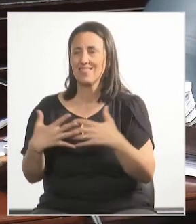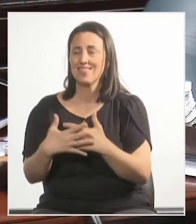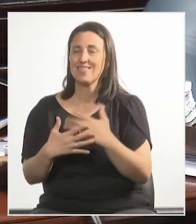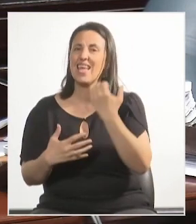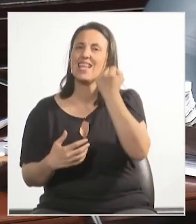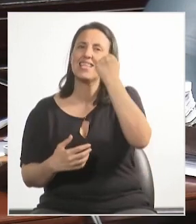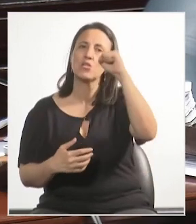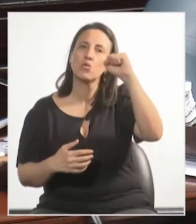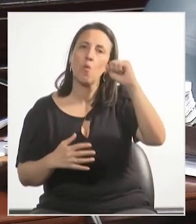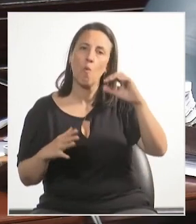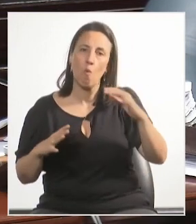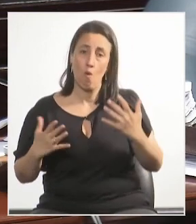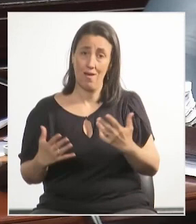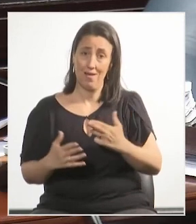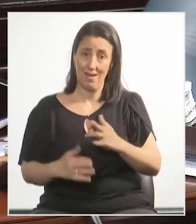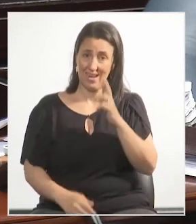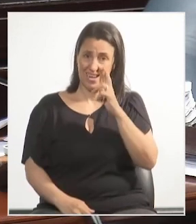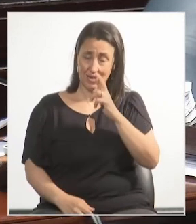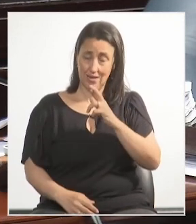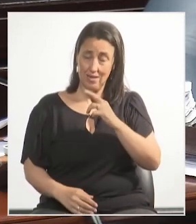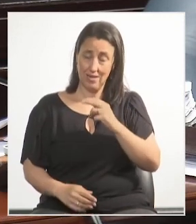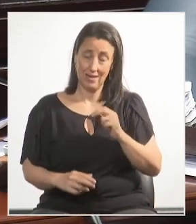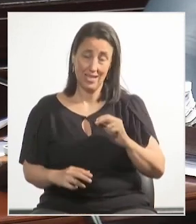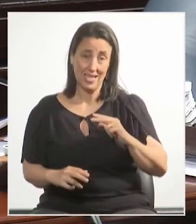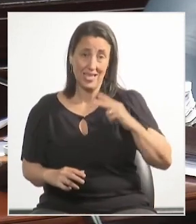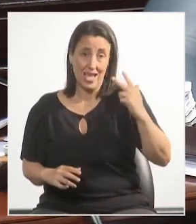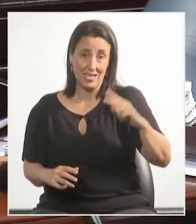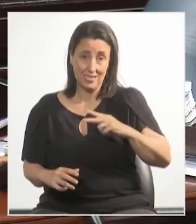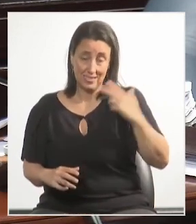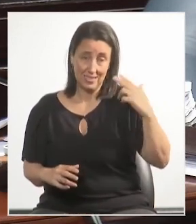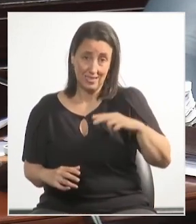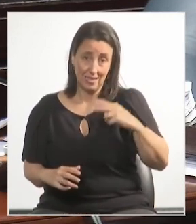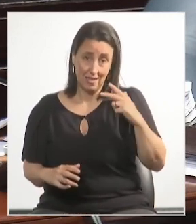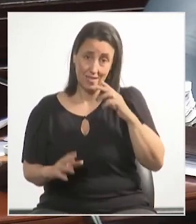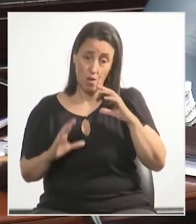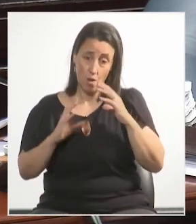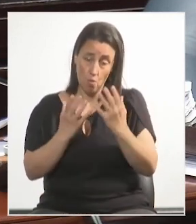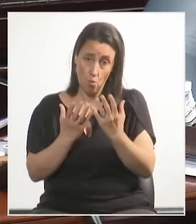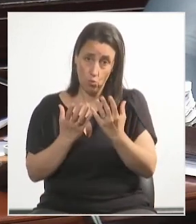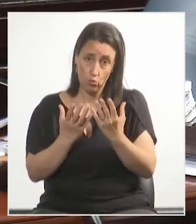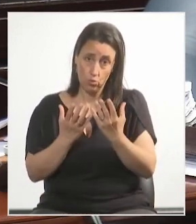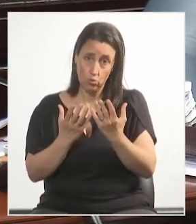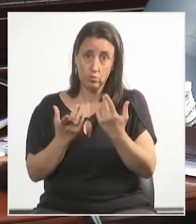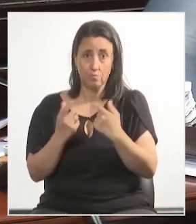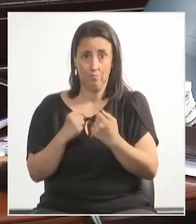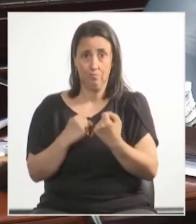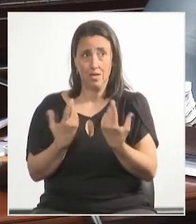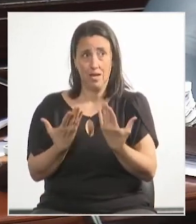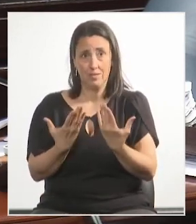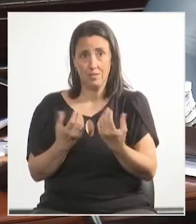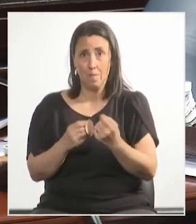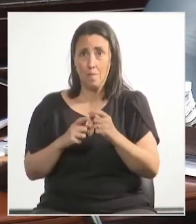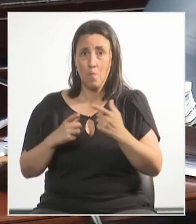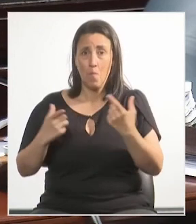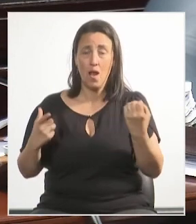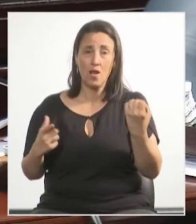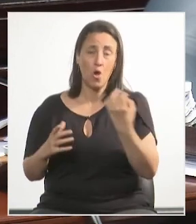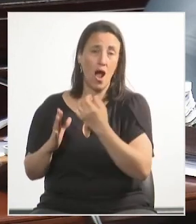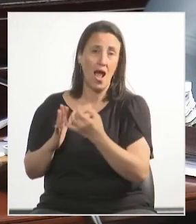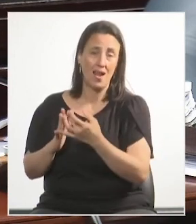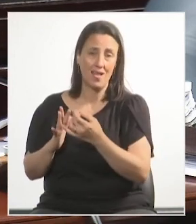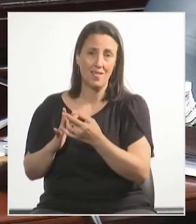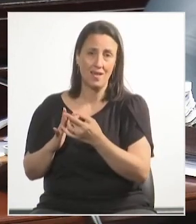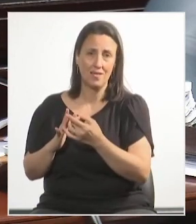apóstol, es la riqueza del mundo y su menoscabo el tesoro de los pueblos, cuánto más lo será su plenitud. Si el haber